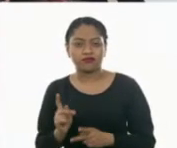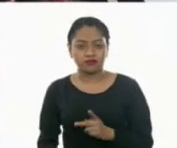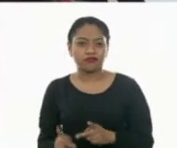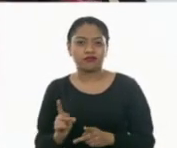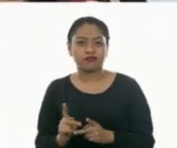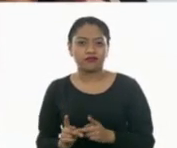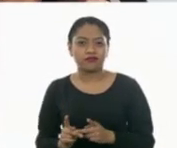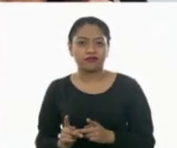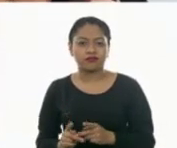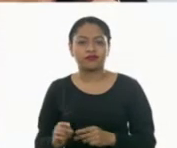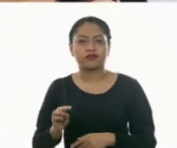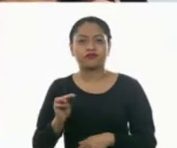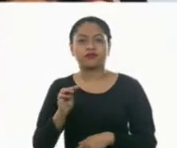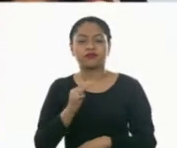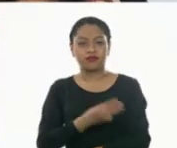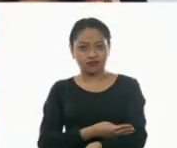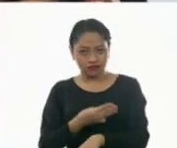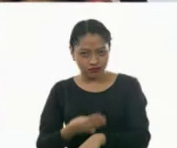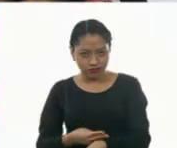manera